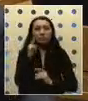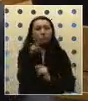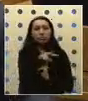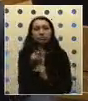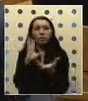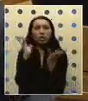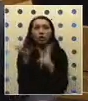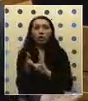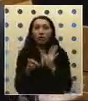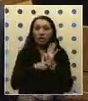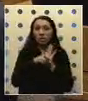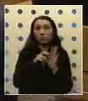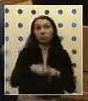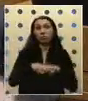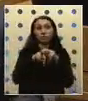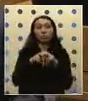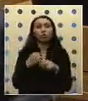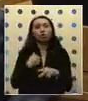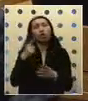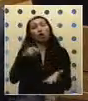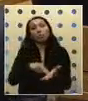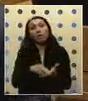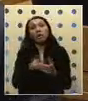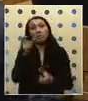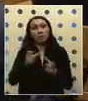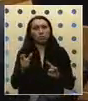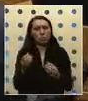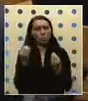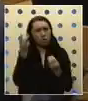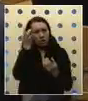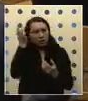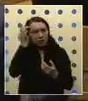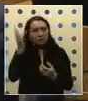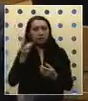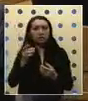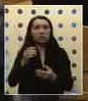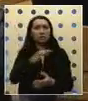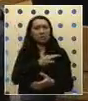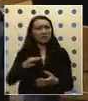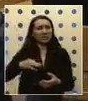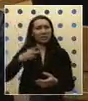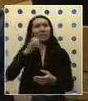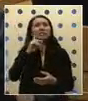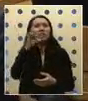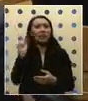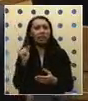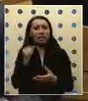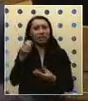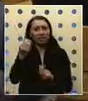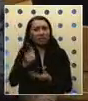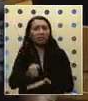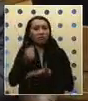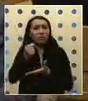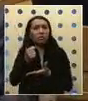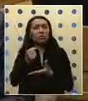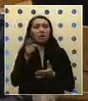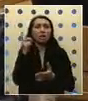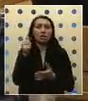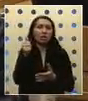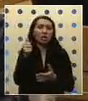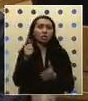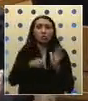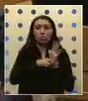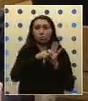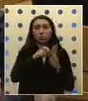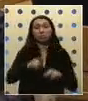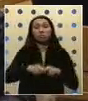del presupuesto, yo esperaba que gente tan talentosa como el ministro de Hacienda y la directora de presupuesto hubiéramos cerrado